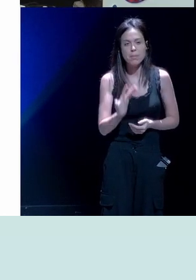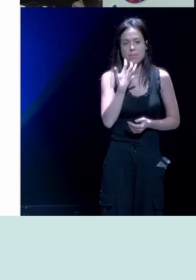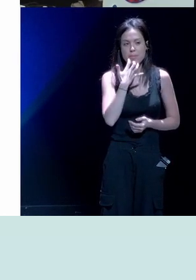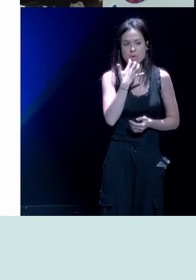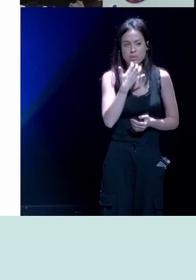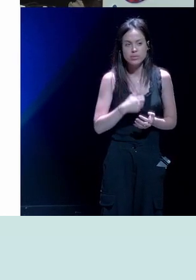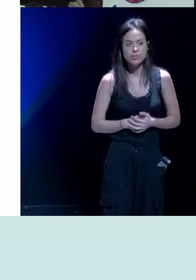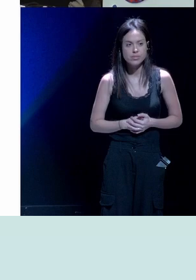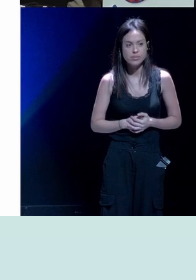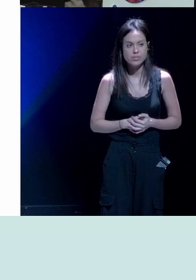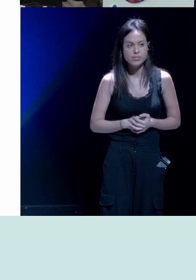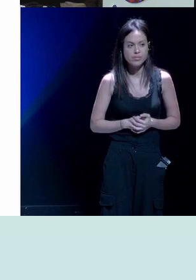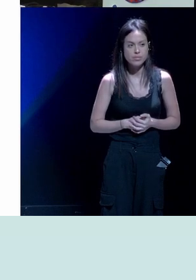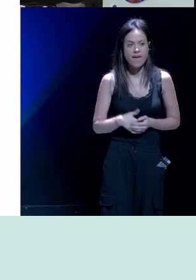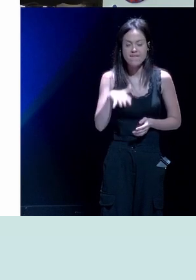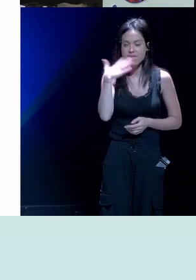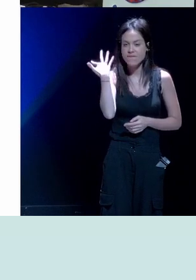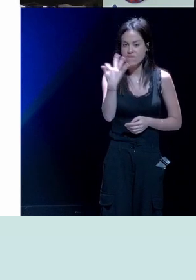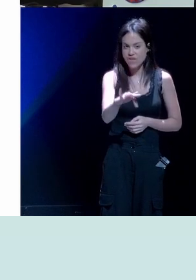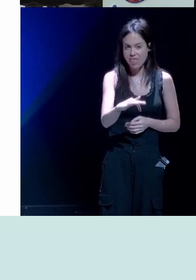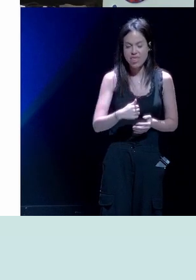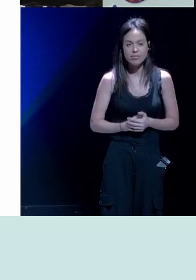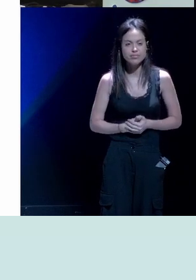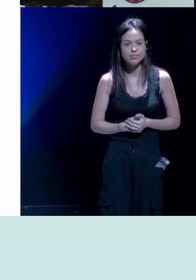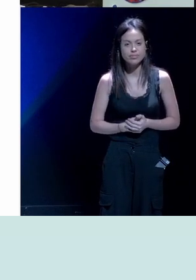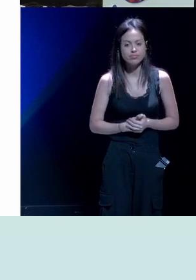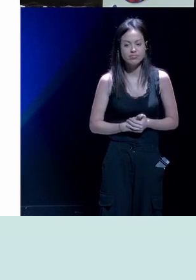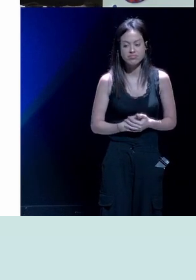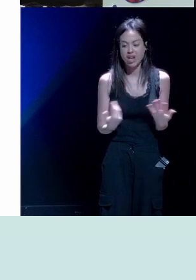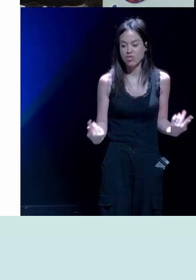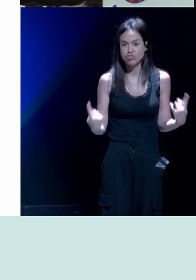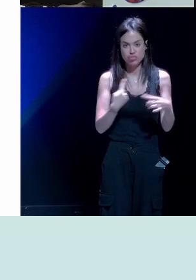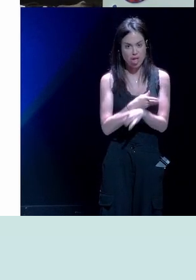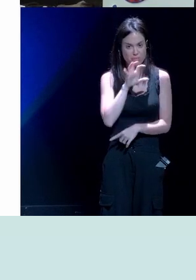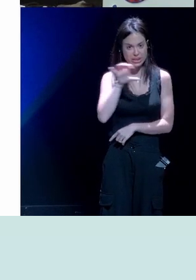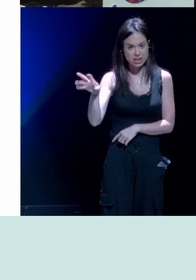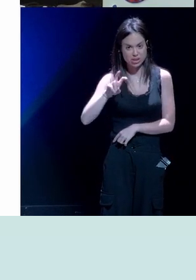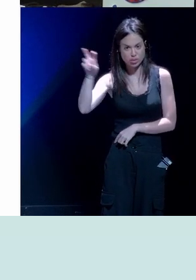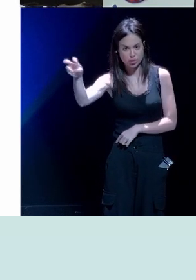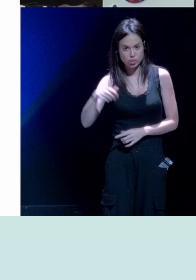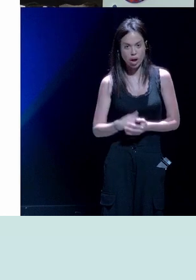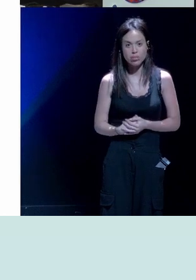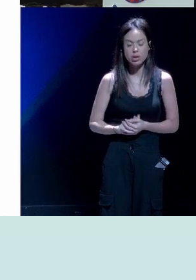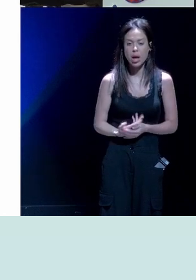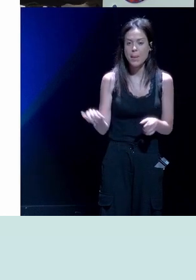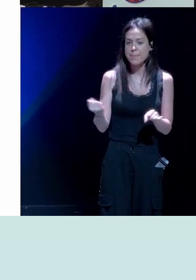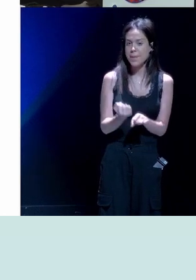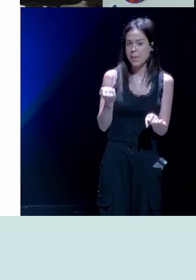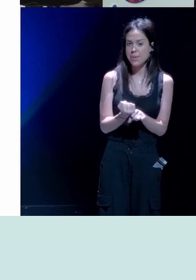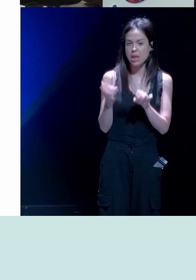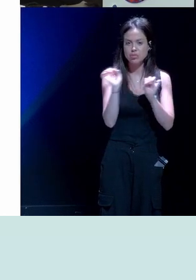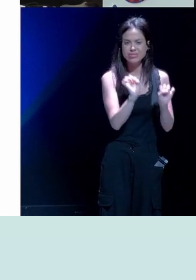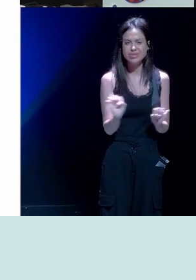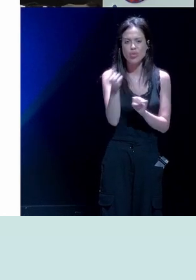en Francia, al contrario de lo que ocurre en otros países, los empleos están protegidos